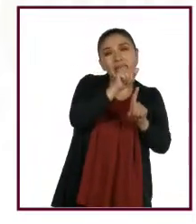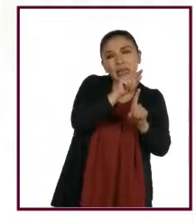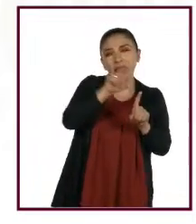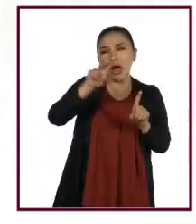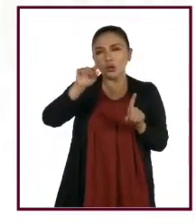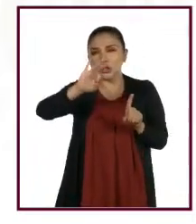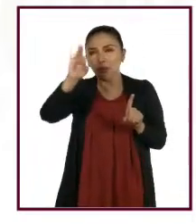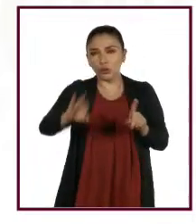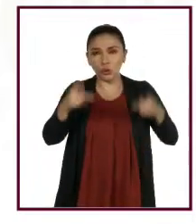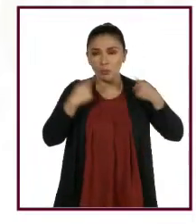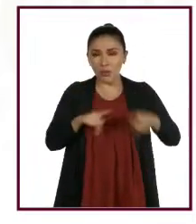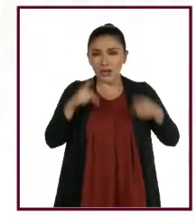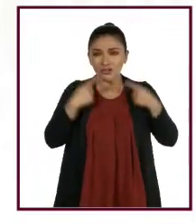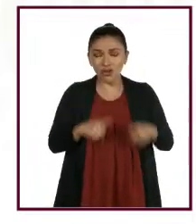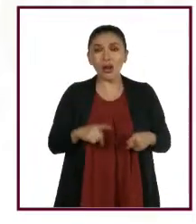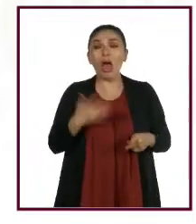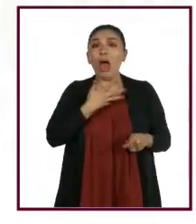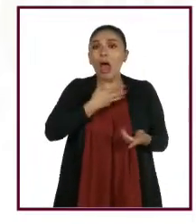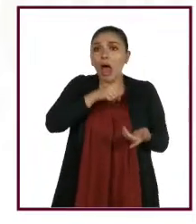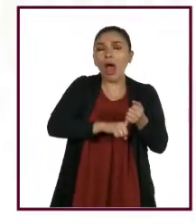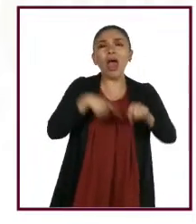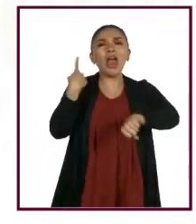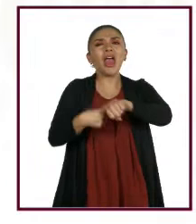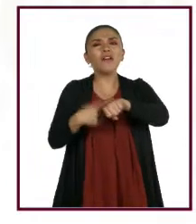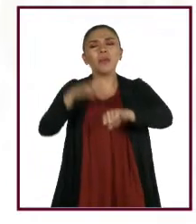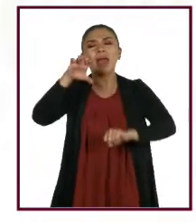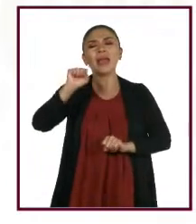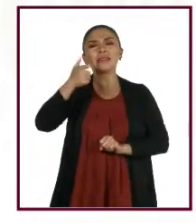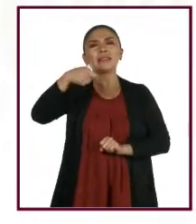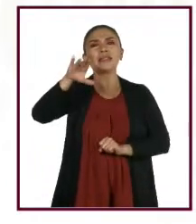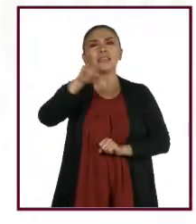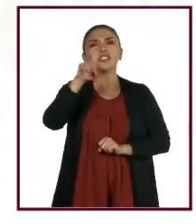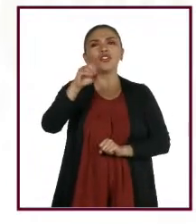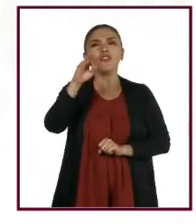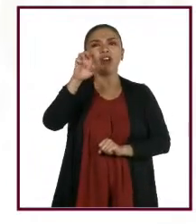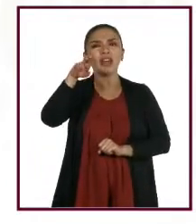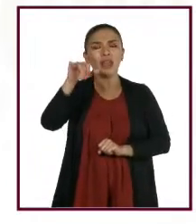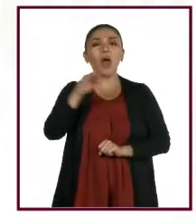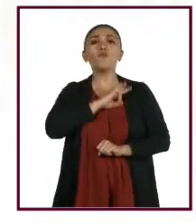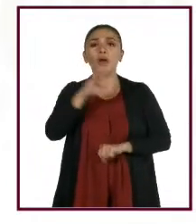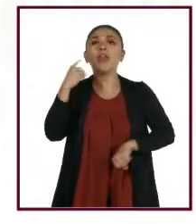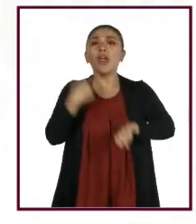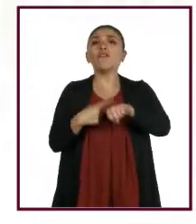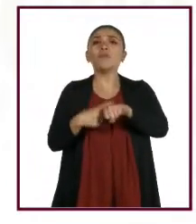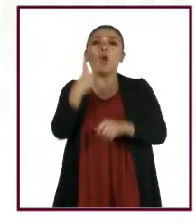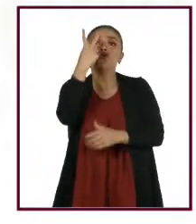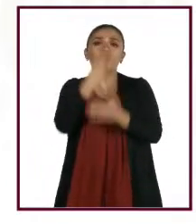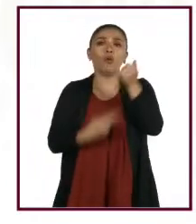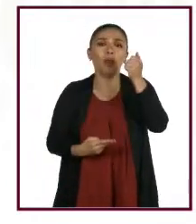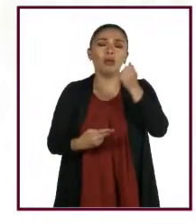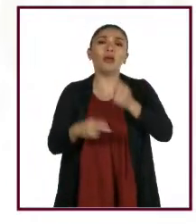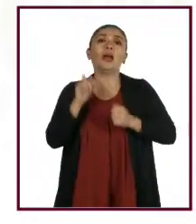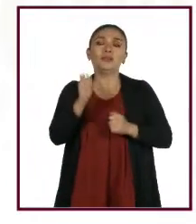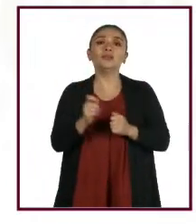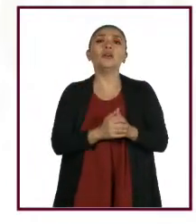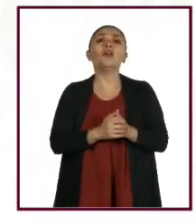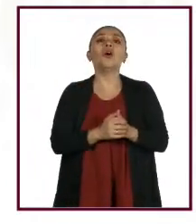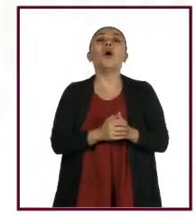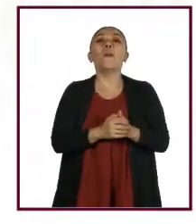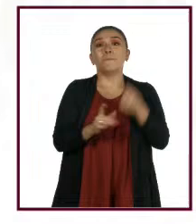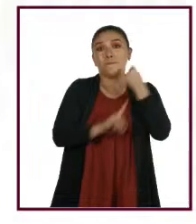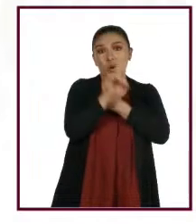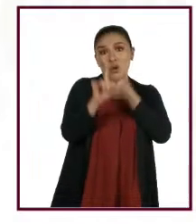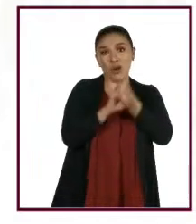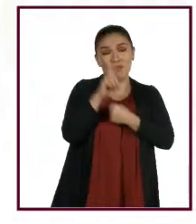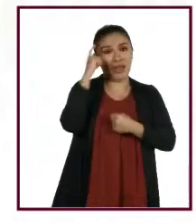80% de las personas que viven con esquizofrenia pueden tener patología dual, es decir, un trastorno por uso de